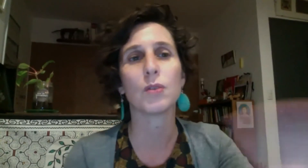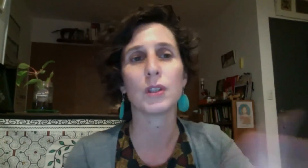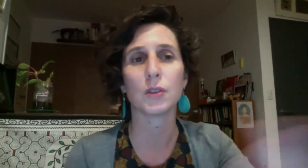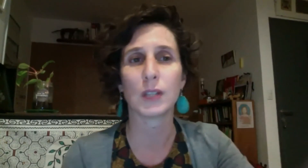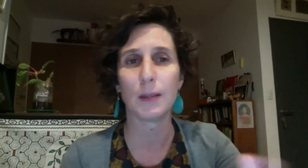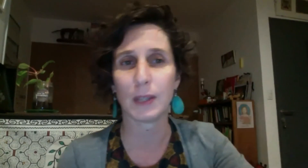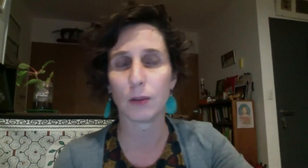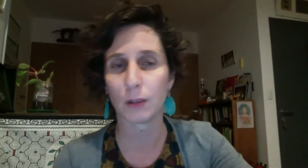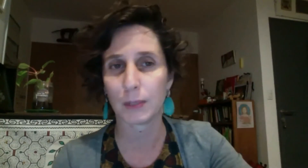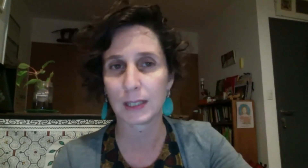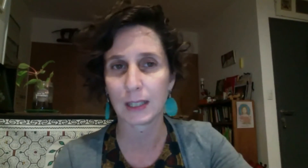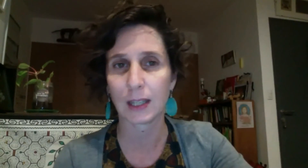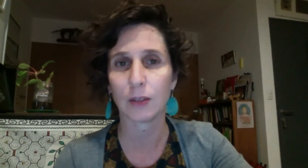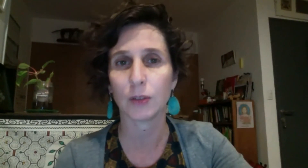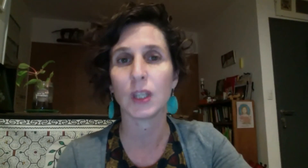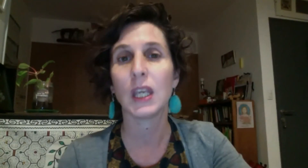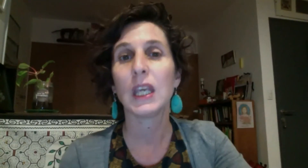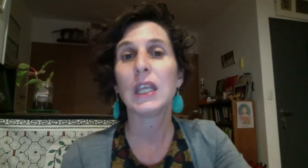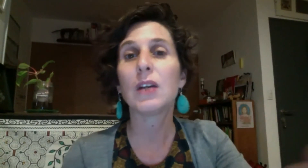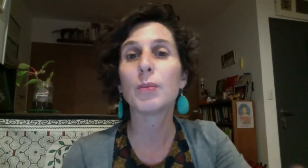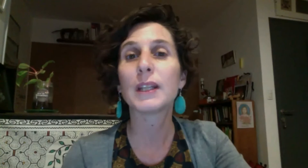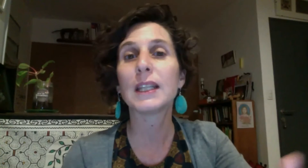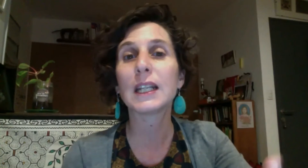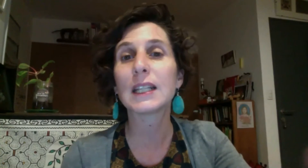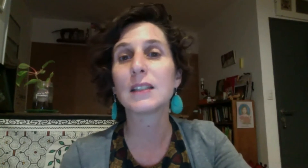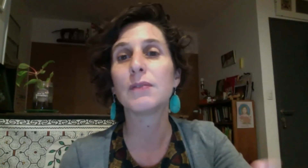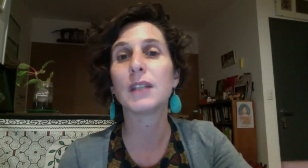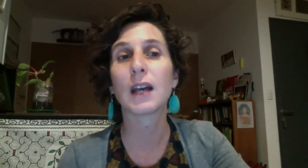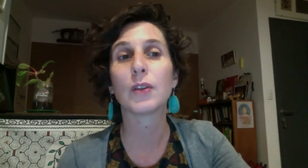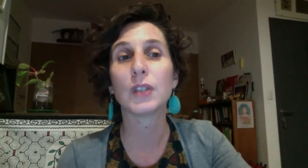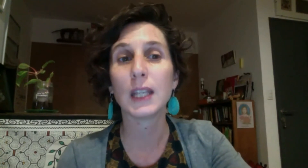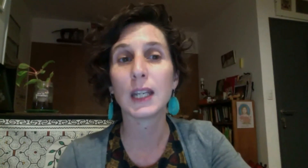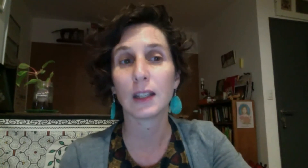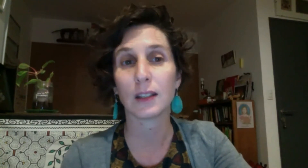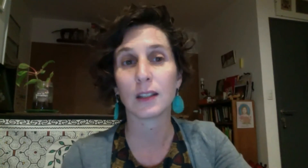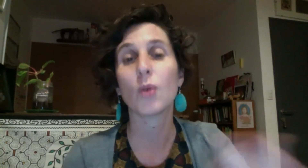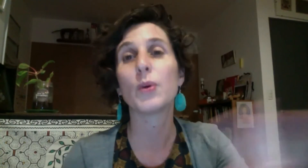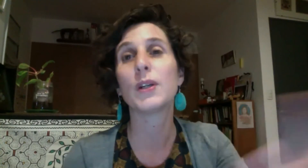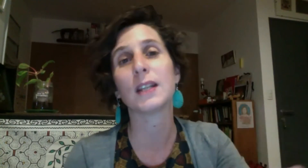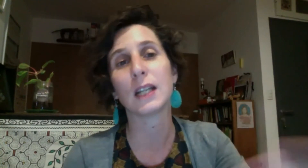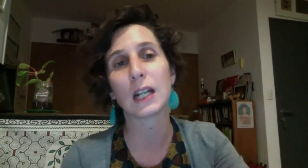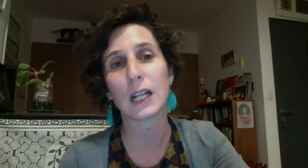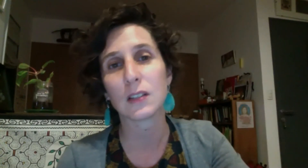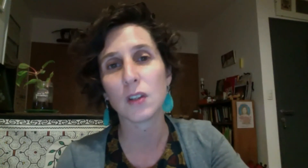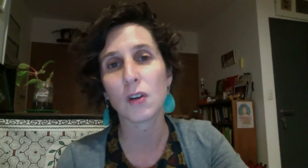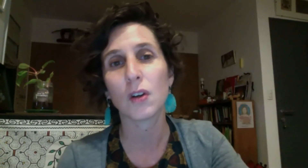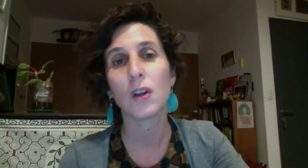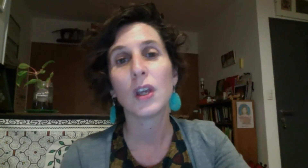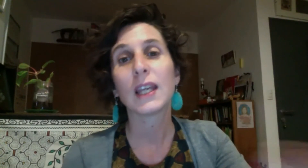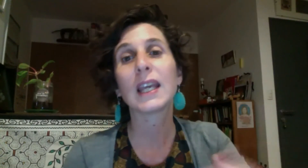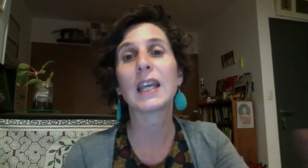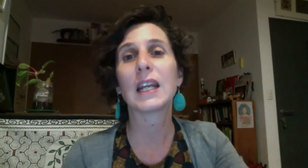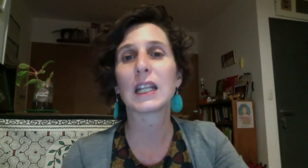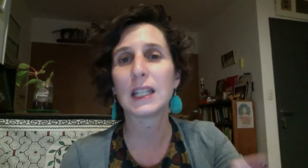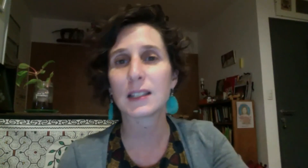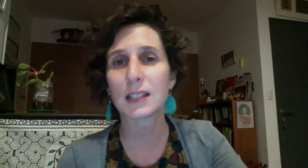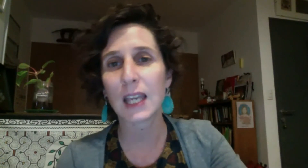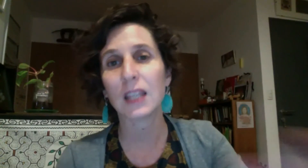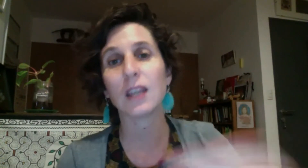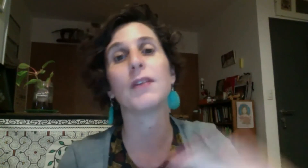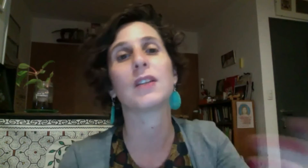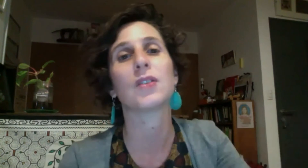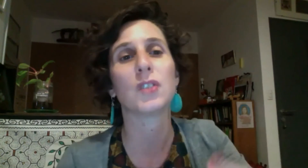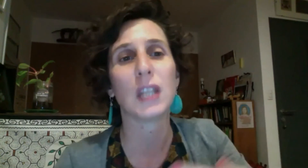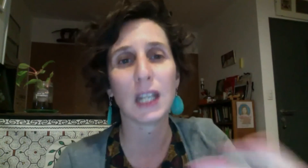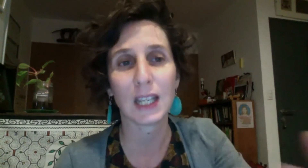uno de estos elementos representados y comprender qué significado tienen, cómo entran en relación, qué jerarquías hay,